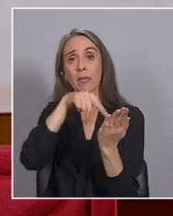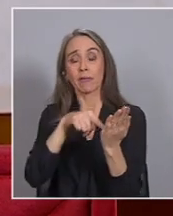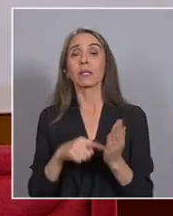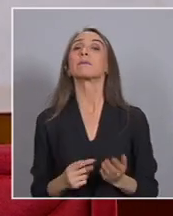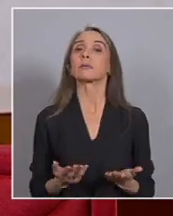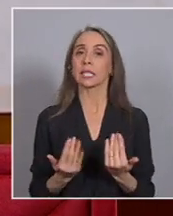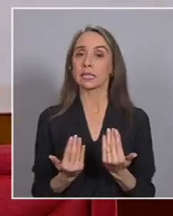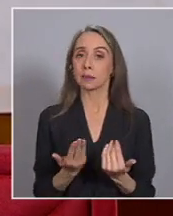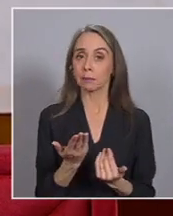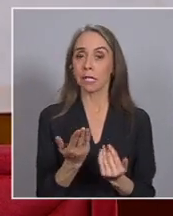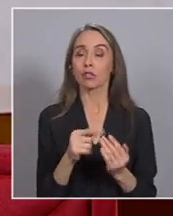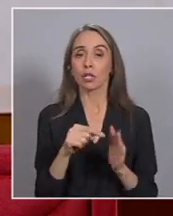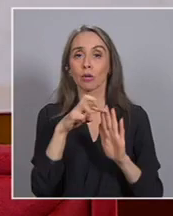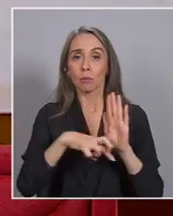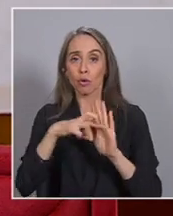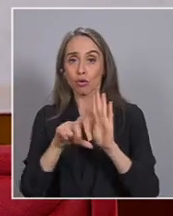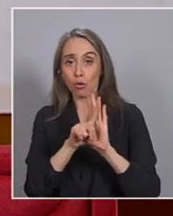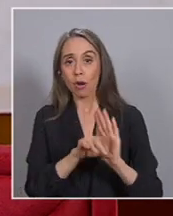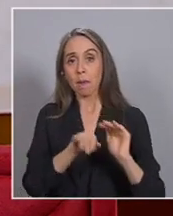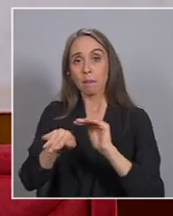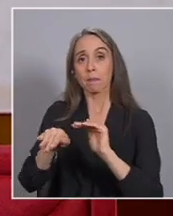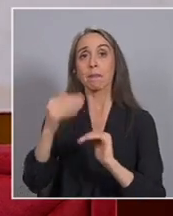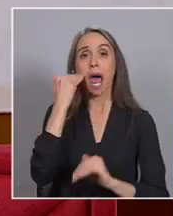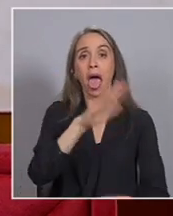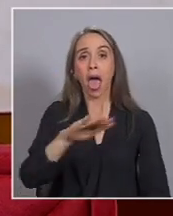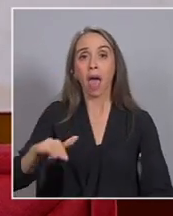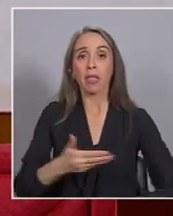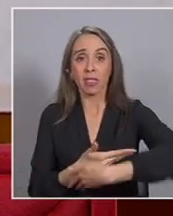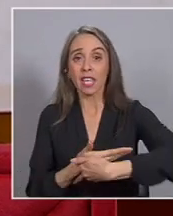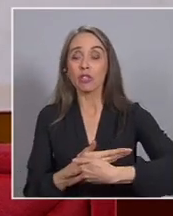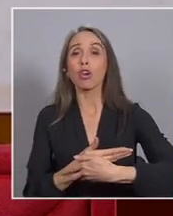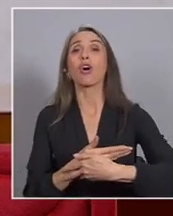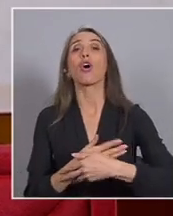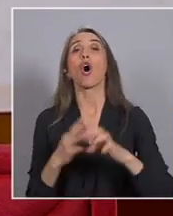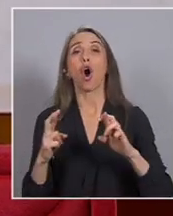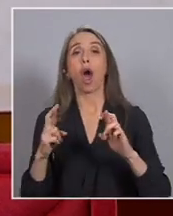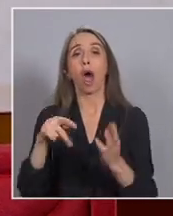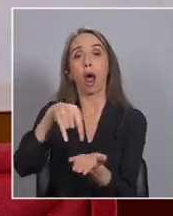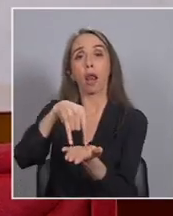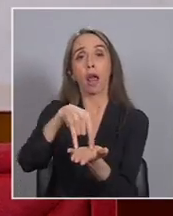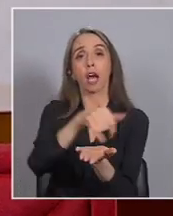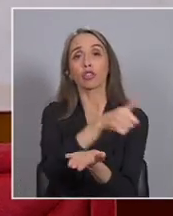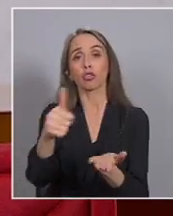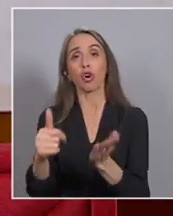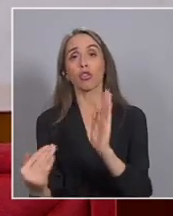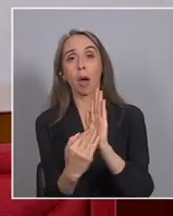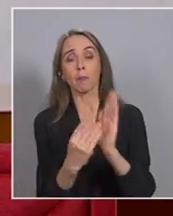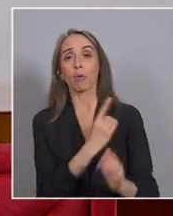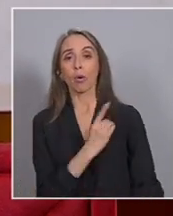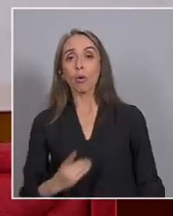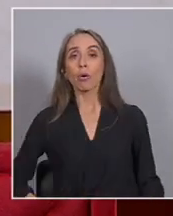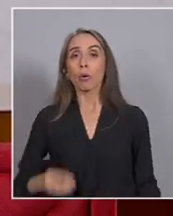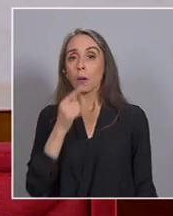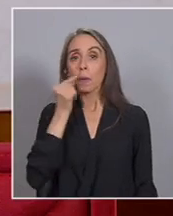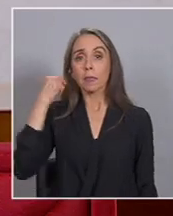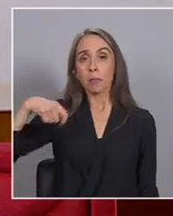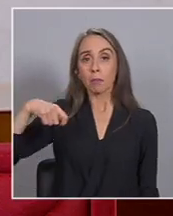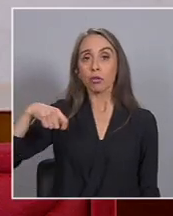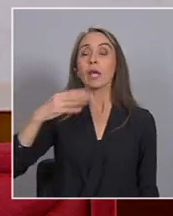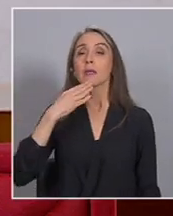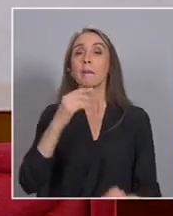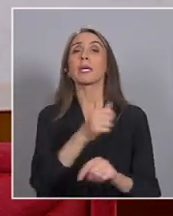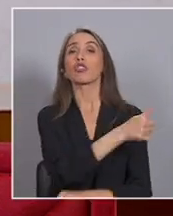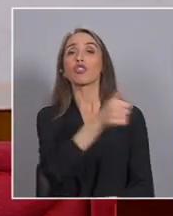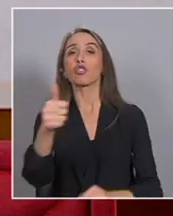Espero que esta agenda por la niñez cuente con todo el apoyo transversal, no solo de los parlamentarios y parlamentarias, sino de toda la